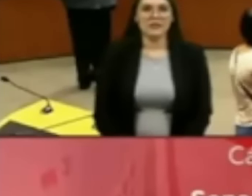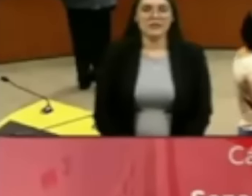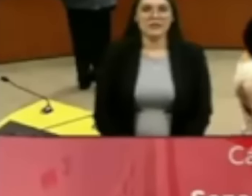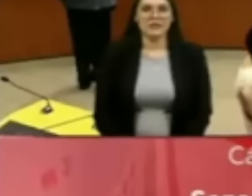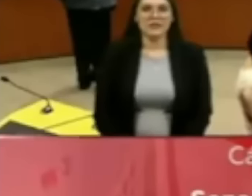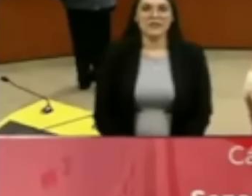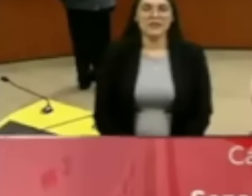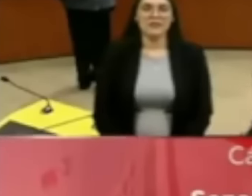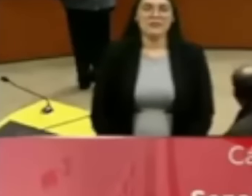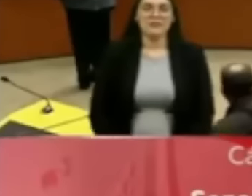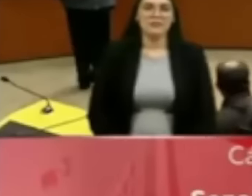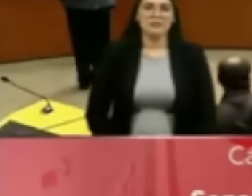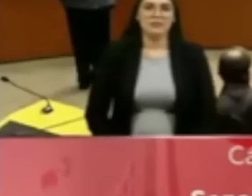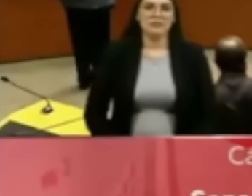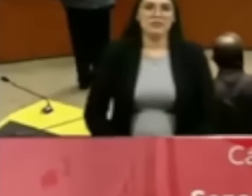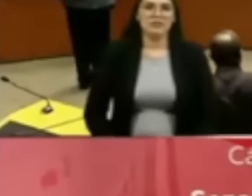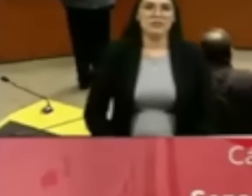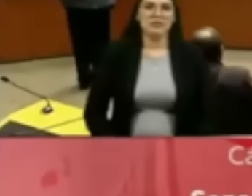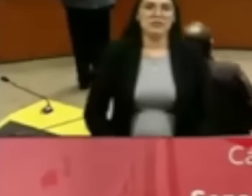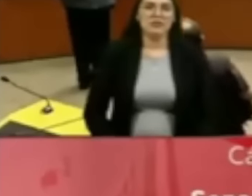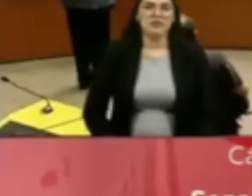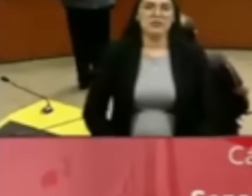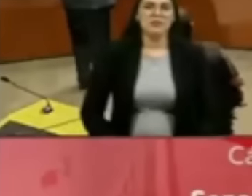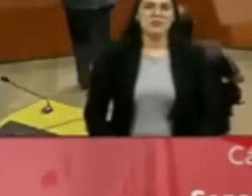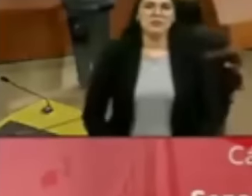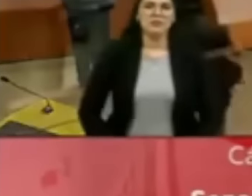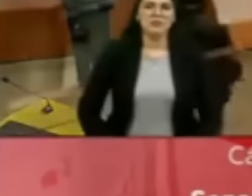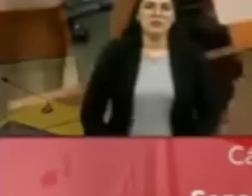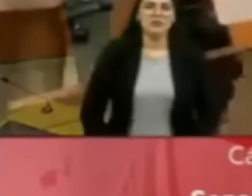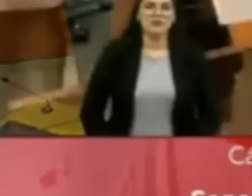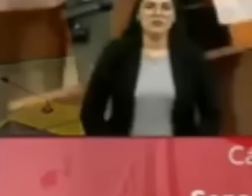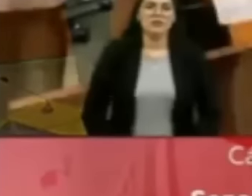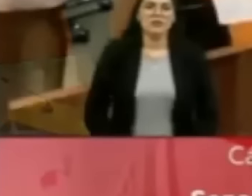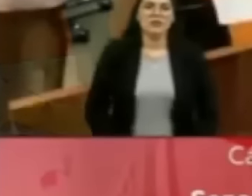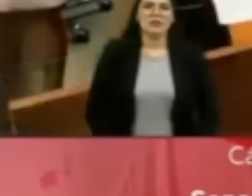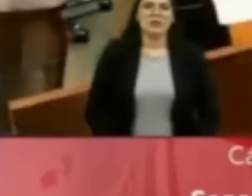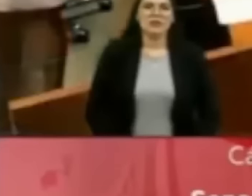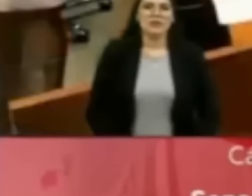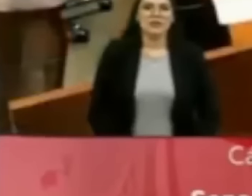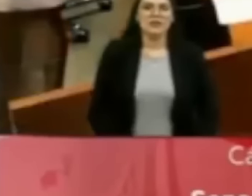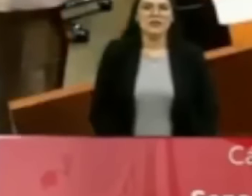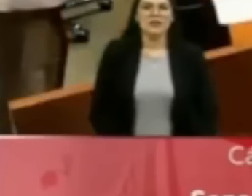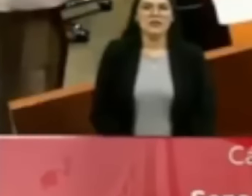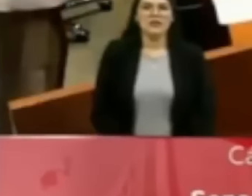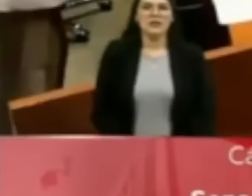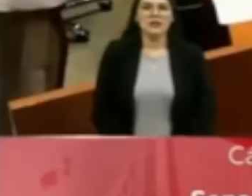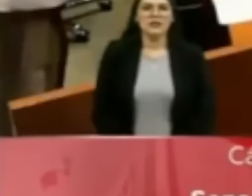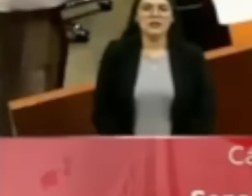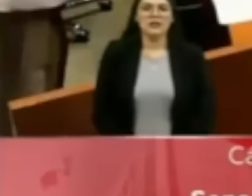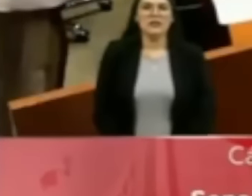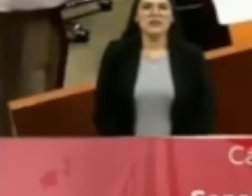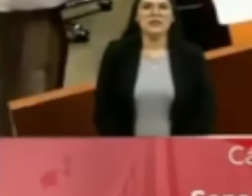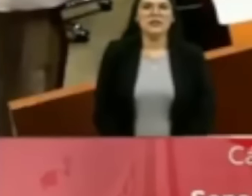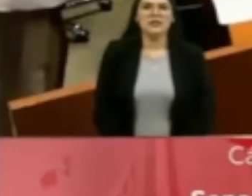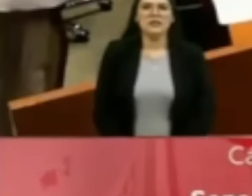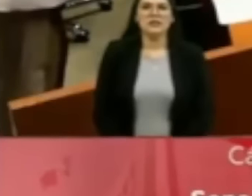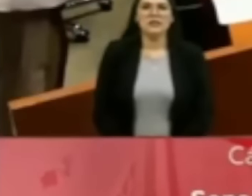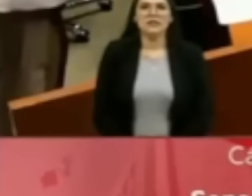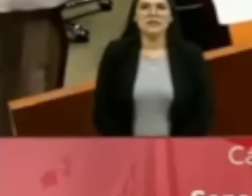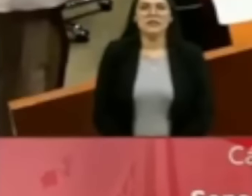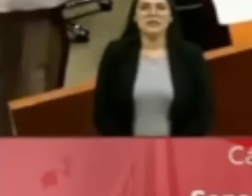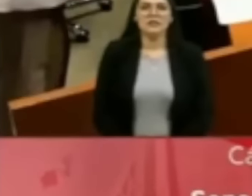Toño que si vi qué reloj traía, me imagino que ahora sí se puso un austero, se va y se sienta, todo parece indicar que